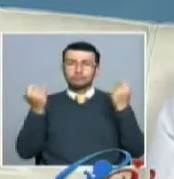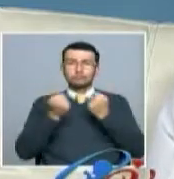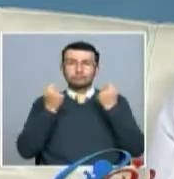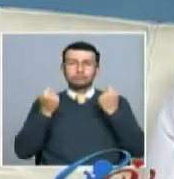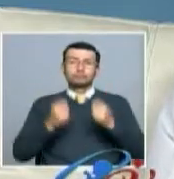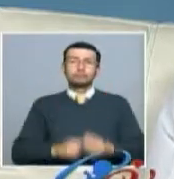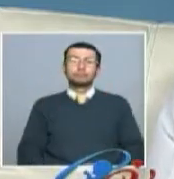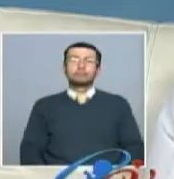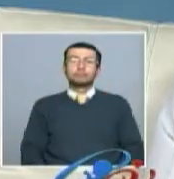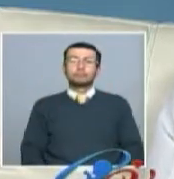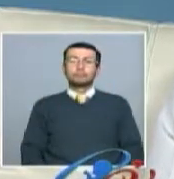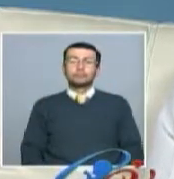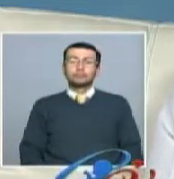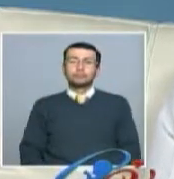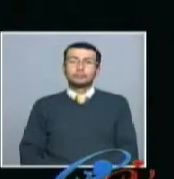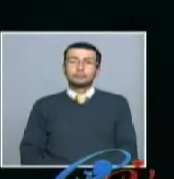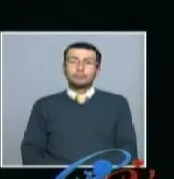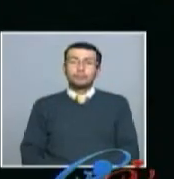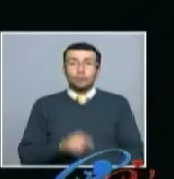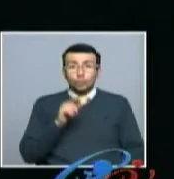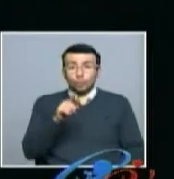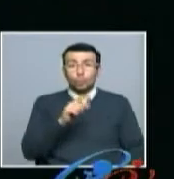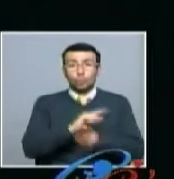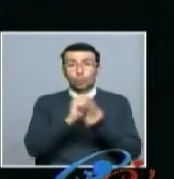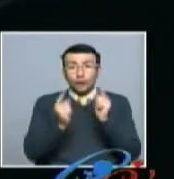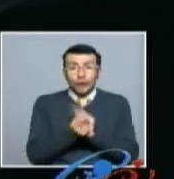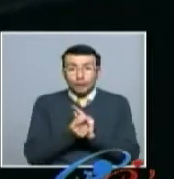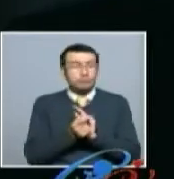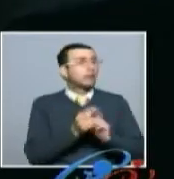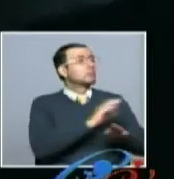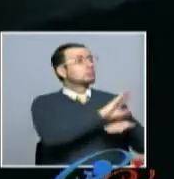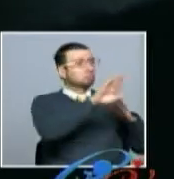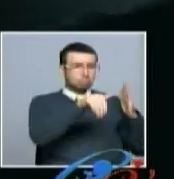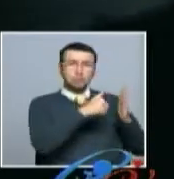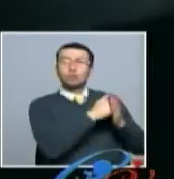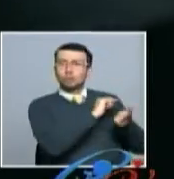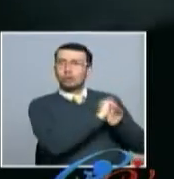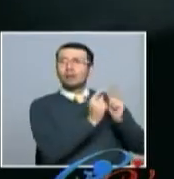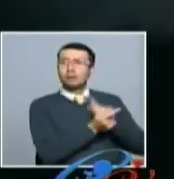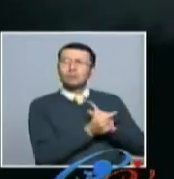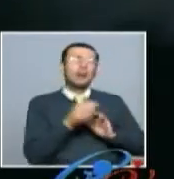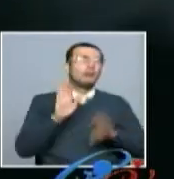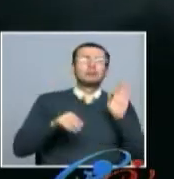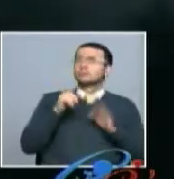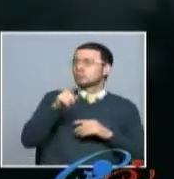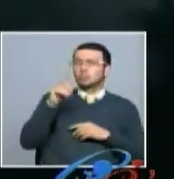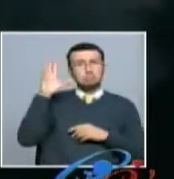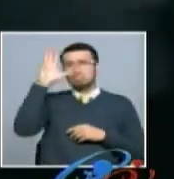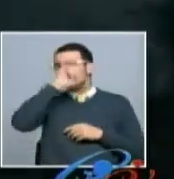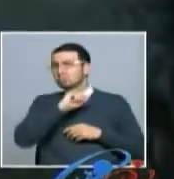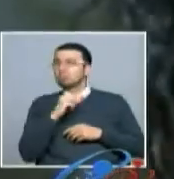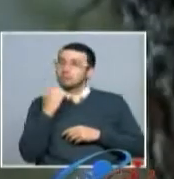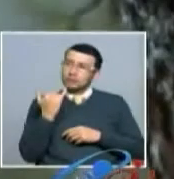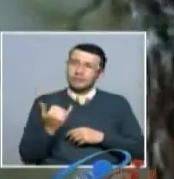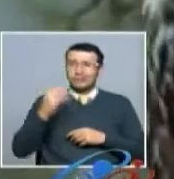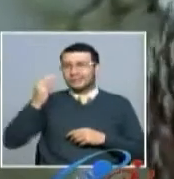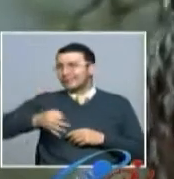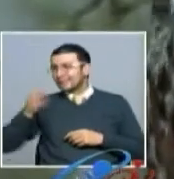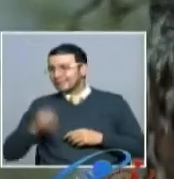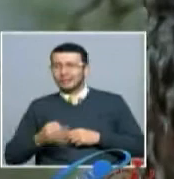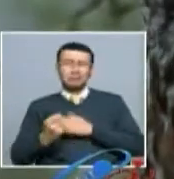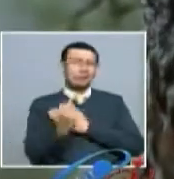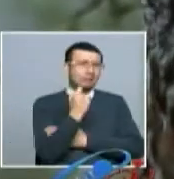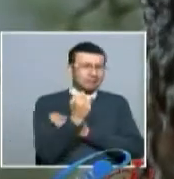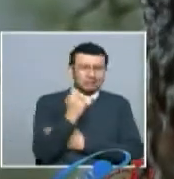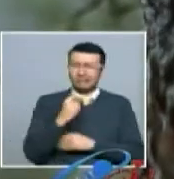con nuestro tema central. Cambia tú y todo cambiará. A veces sucede que no te das cuenta que tu día hoy siempre está lleno de